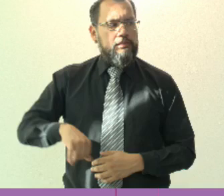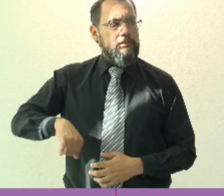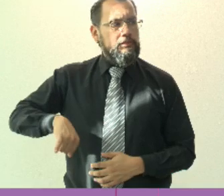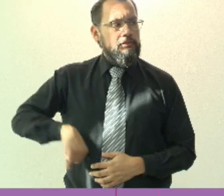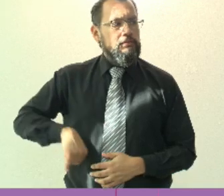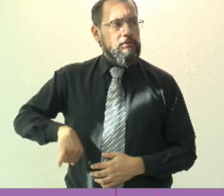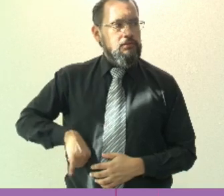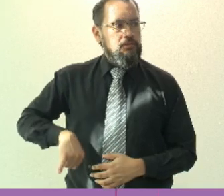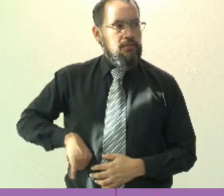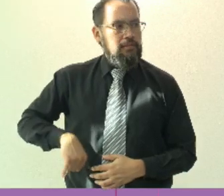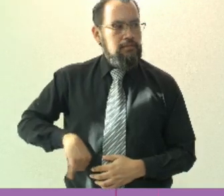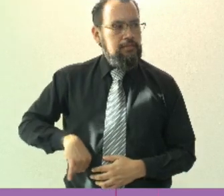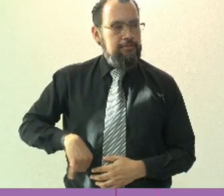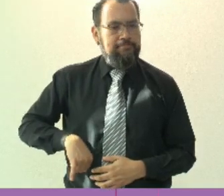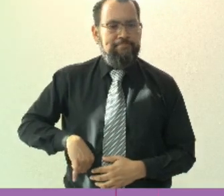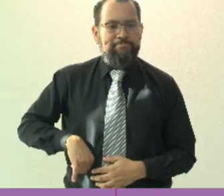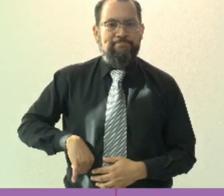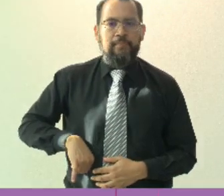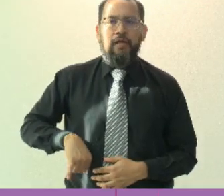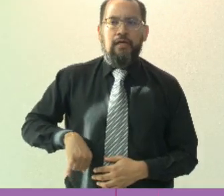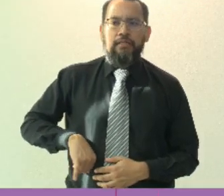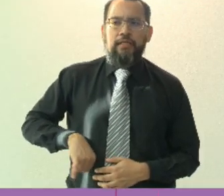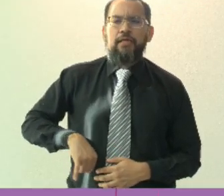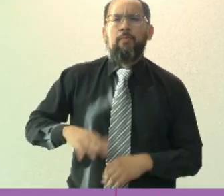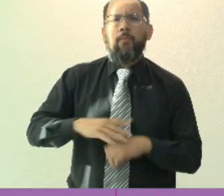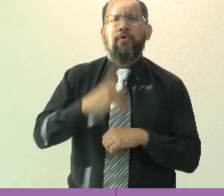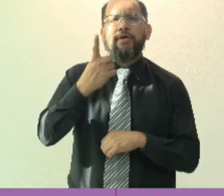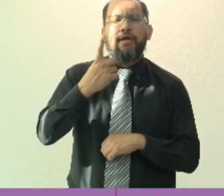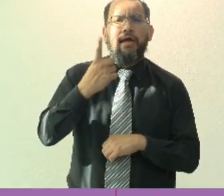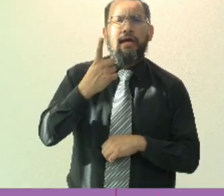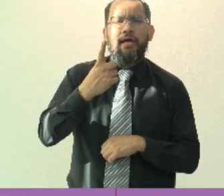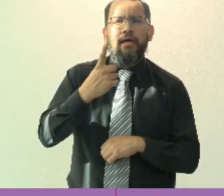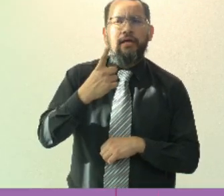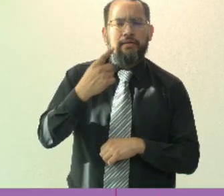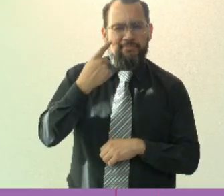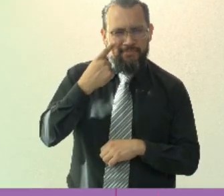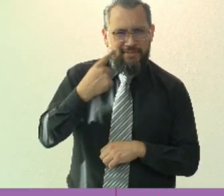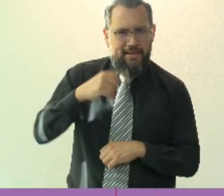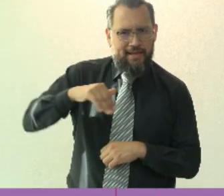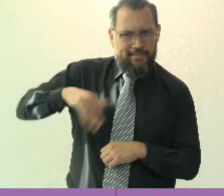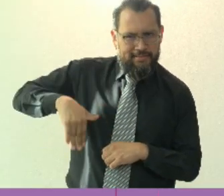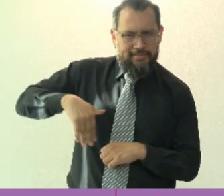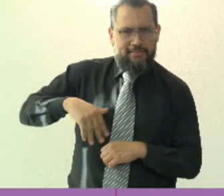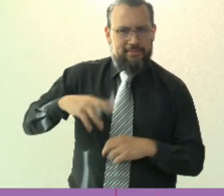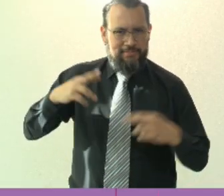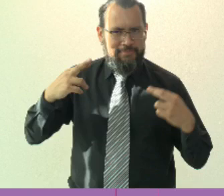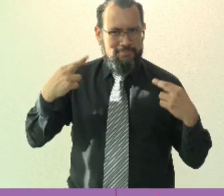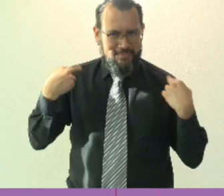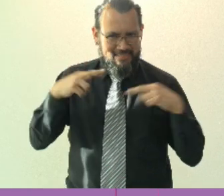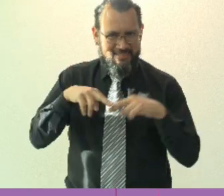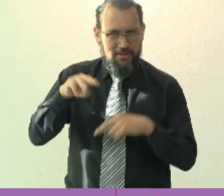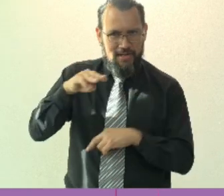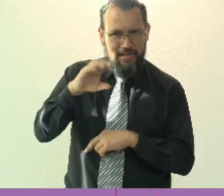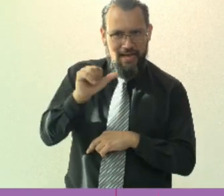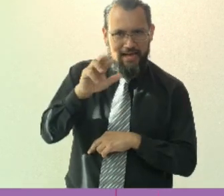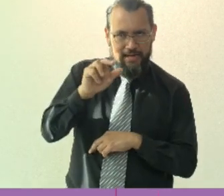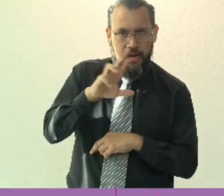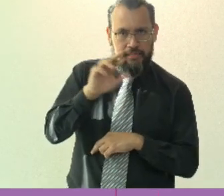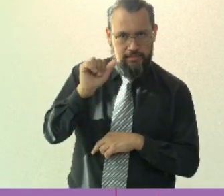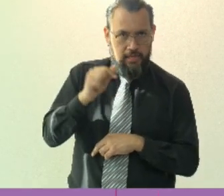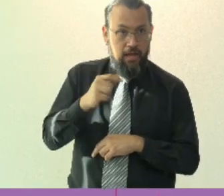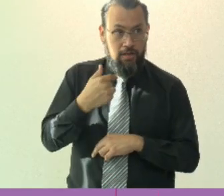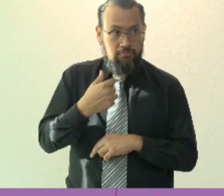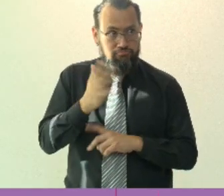Qué interesante ejercicio, porque si se fijan, el maestro Carranza nos decía, vamos a rendir